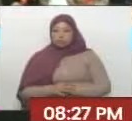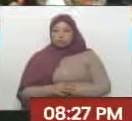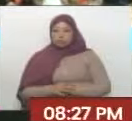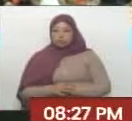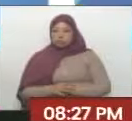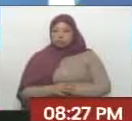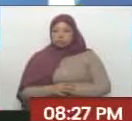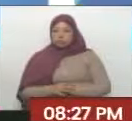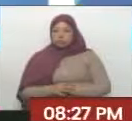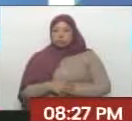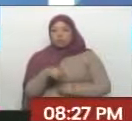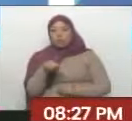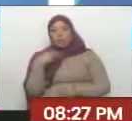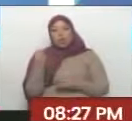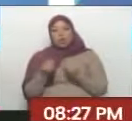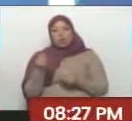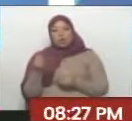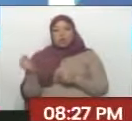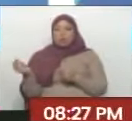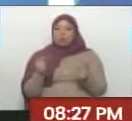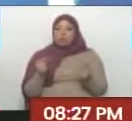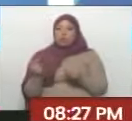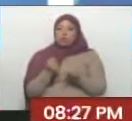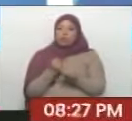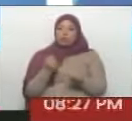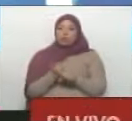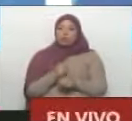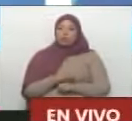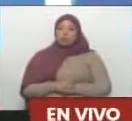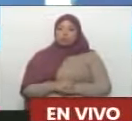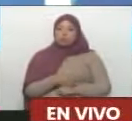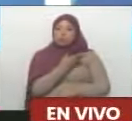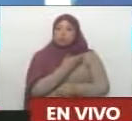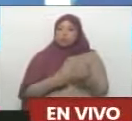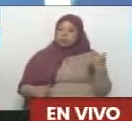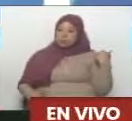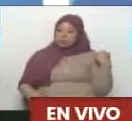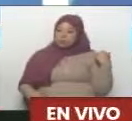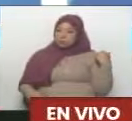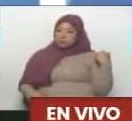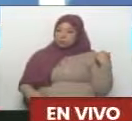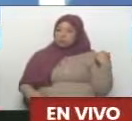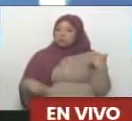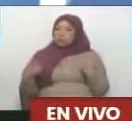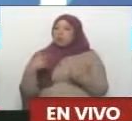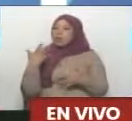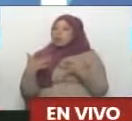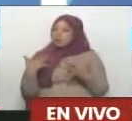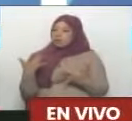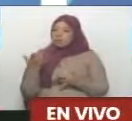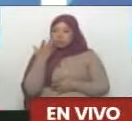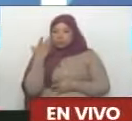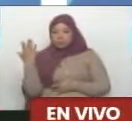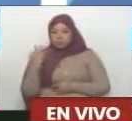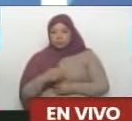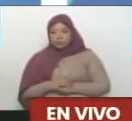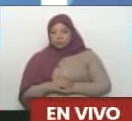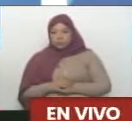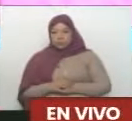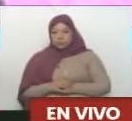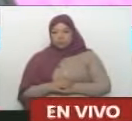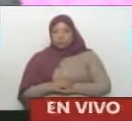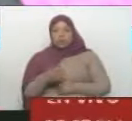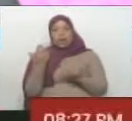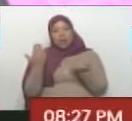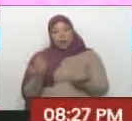Ah, Ernesto, ¿qué dices tú? Conversadito, ¿qué dice conversadito, Benito? ¿Qué dice Ana Cecilia? ¿Qué dicen ustedes? Bueno, antes de darle la palabra a los